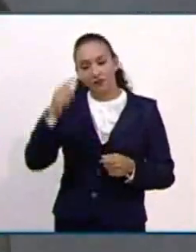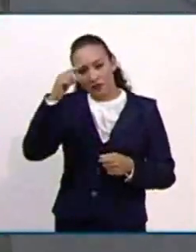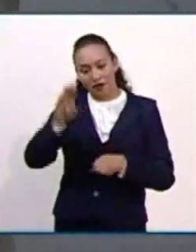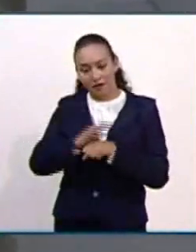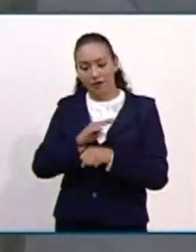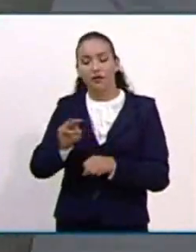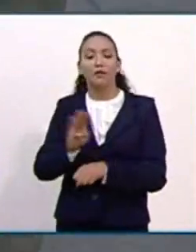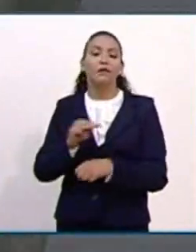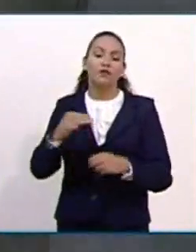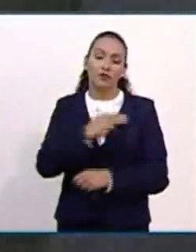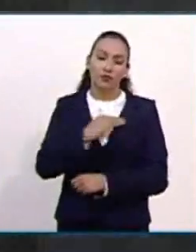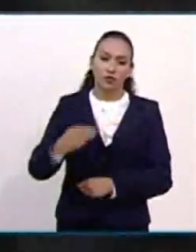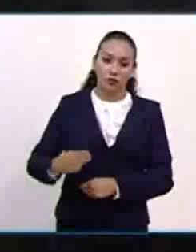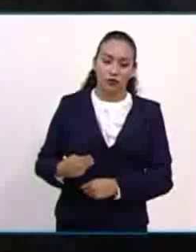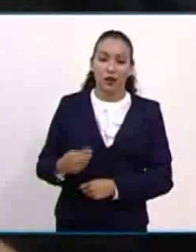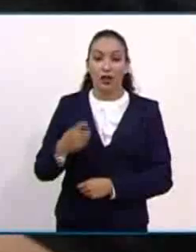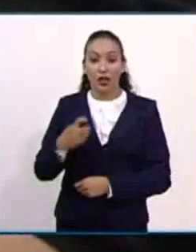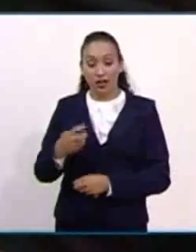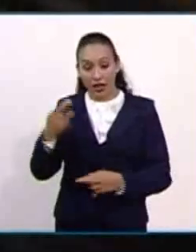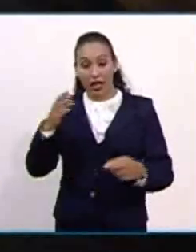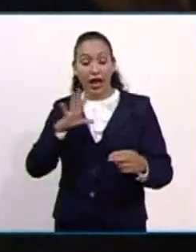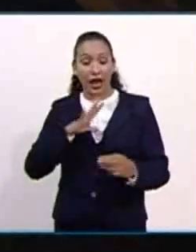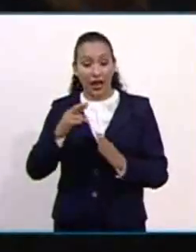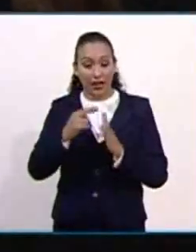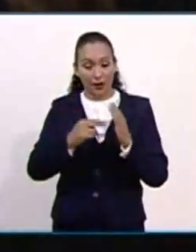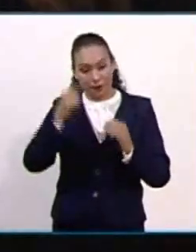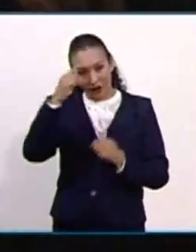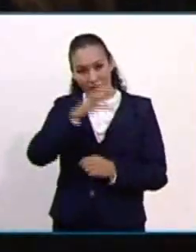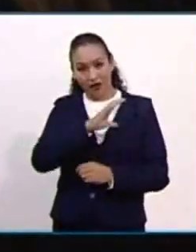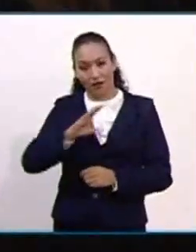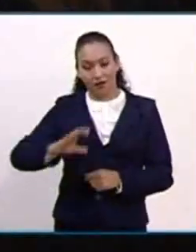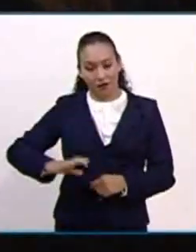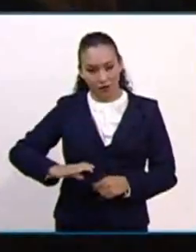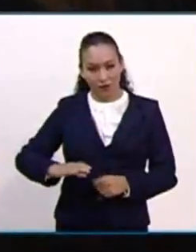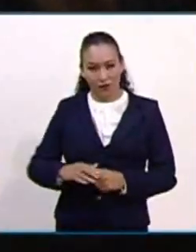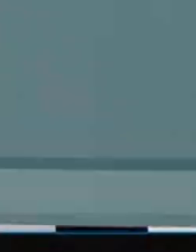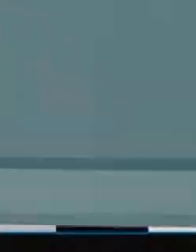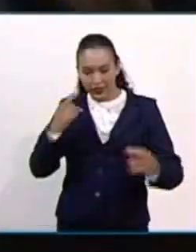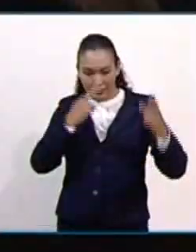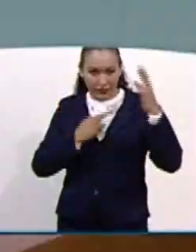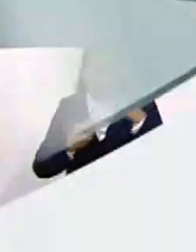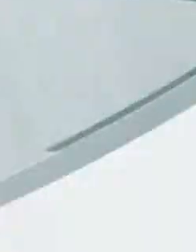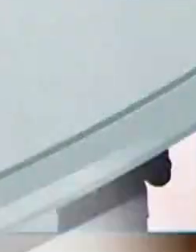y las que regulan los convenios de candidaturas comunes.